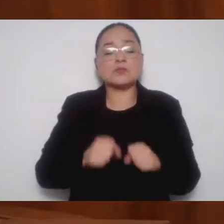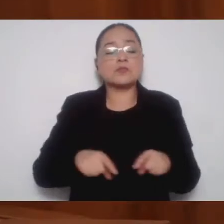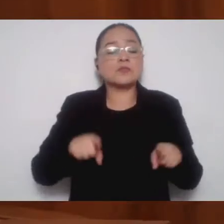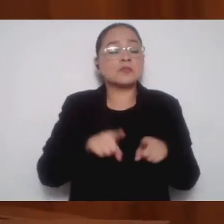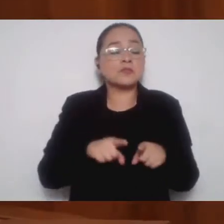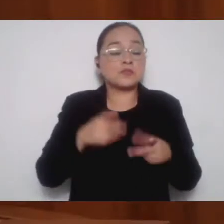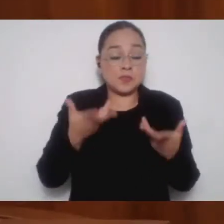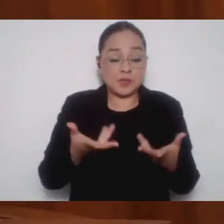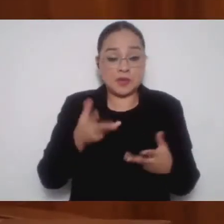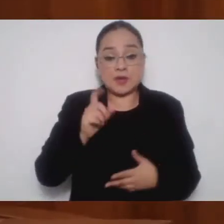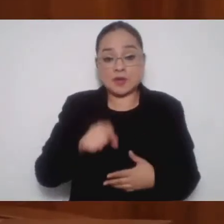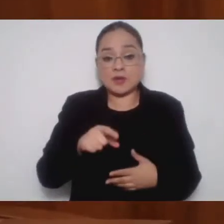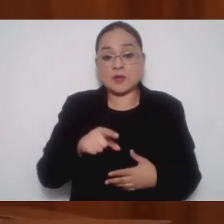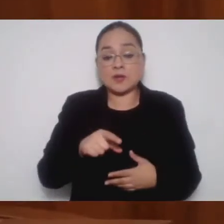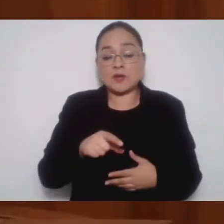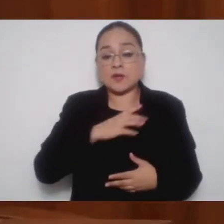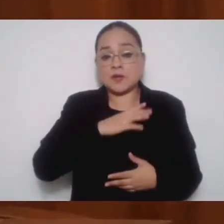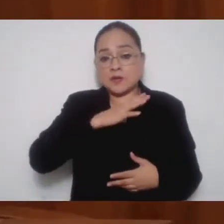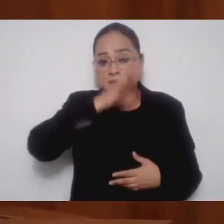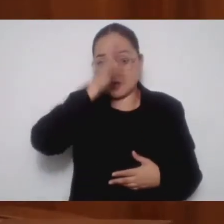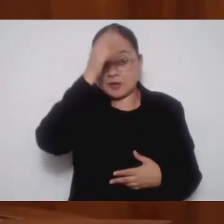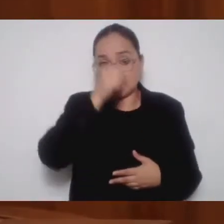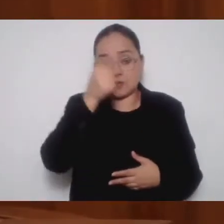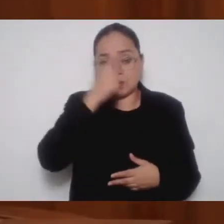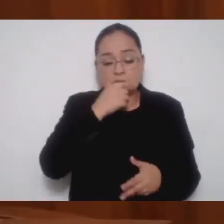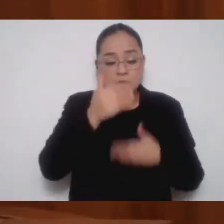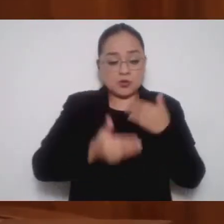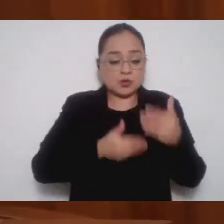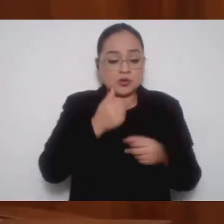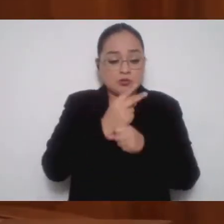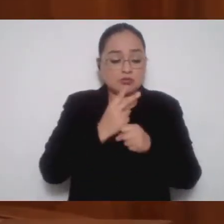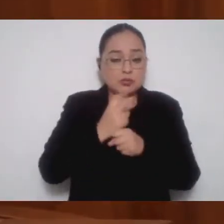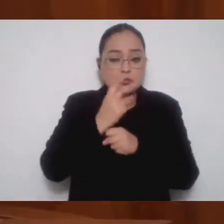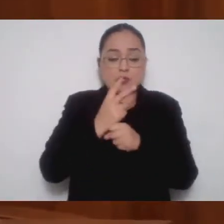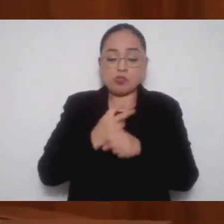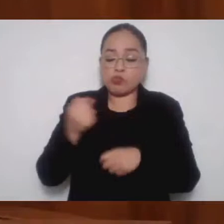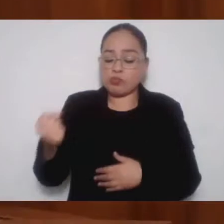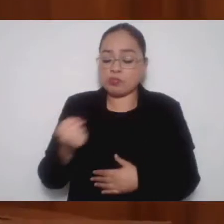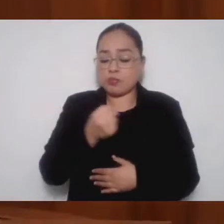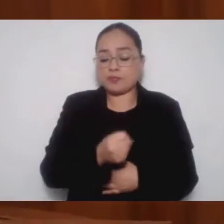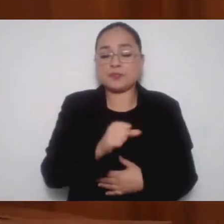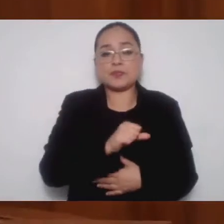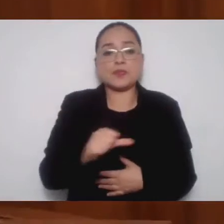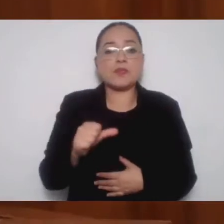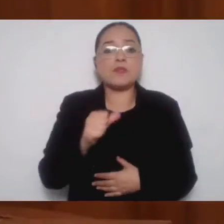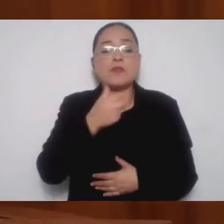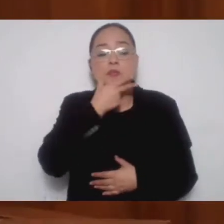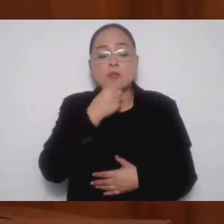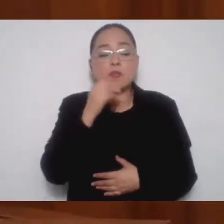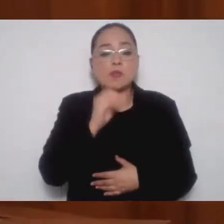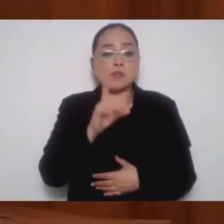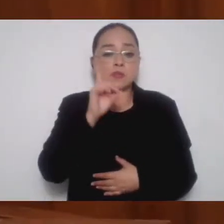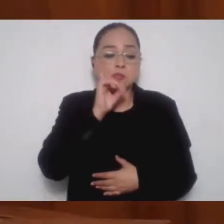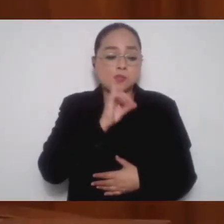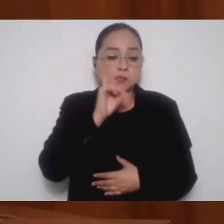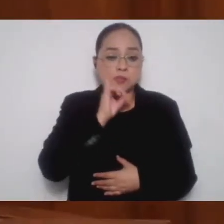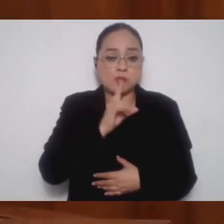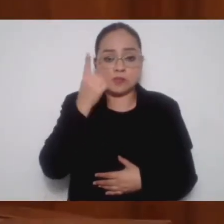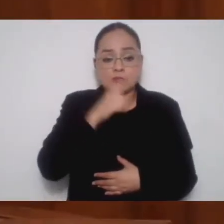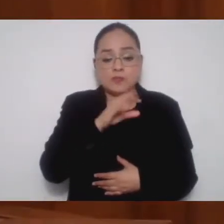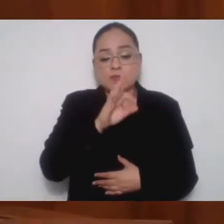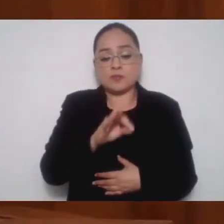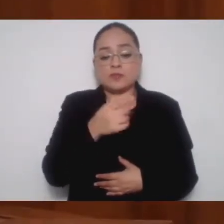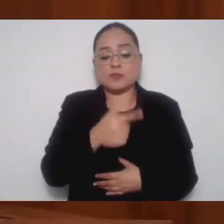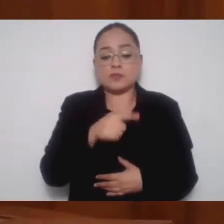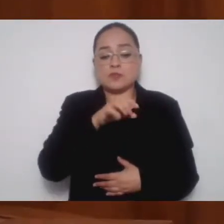en el acuerdo por el que se establece el proceso de la convocatoria para designar a la o el fiscal general de